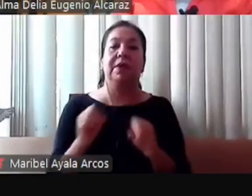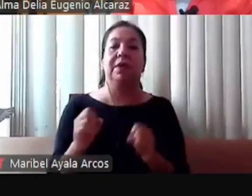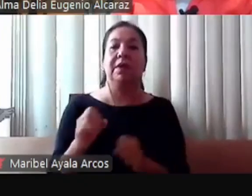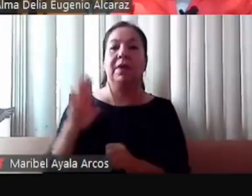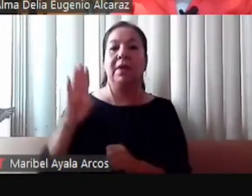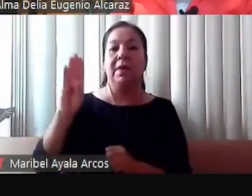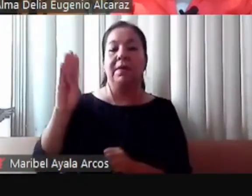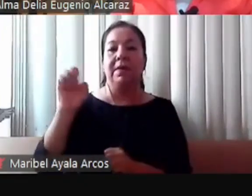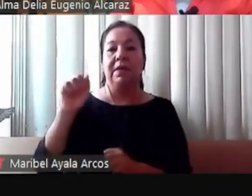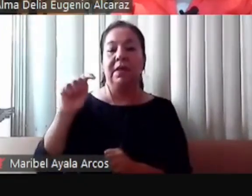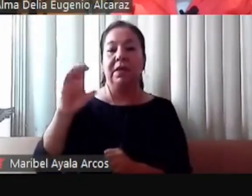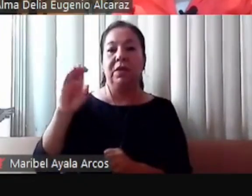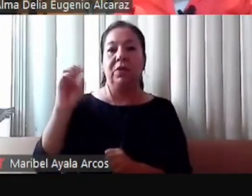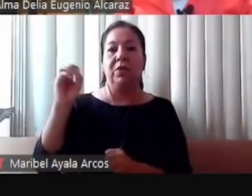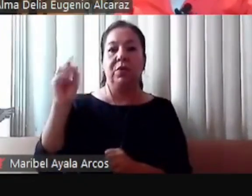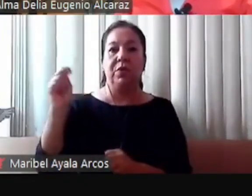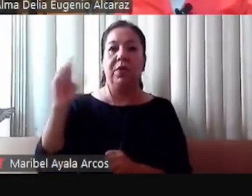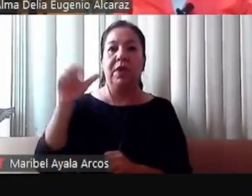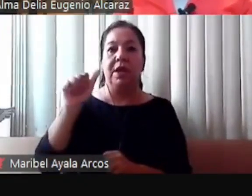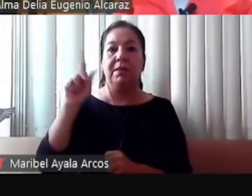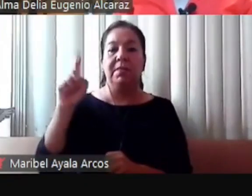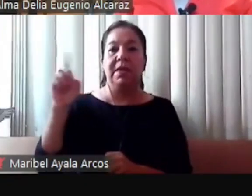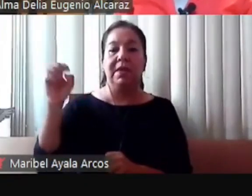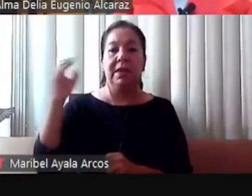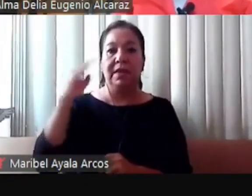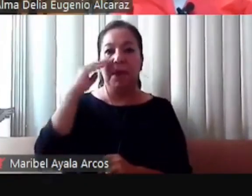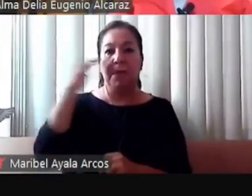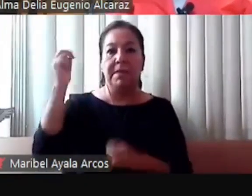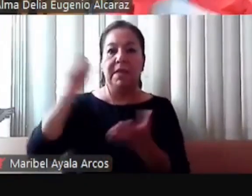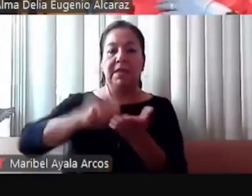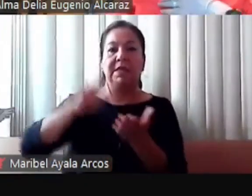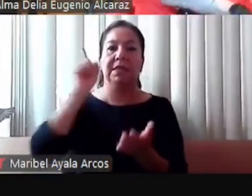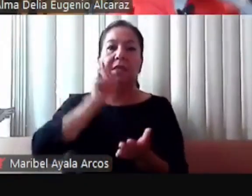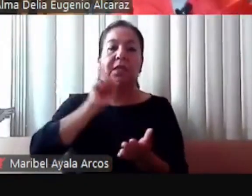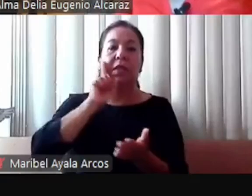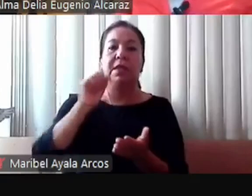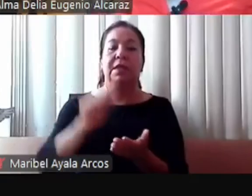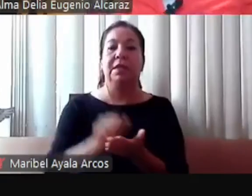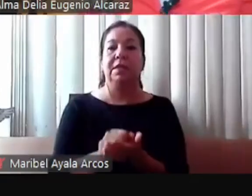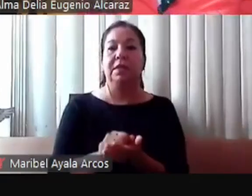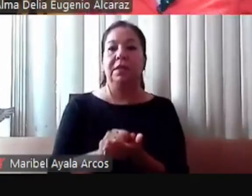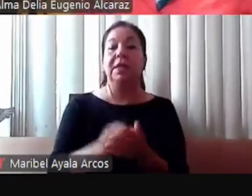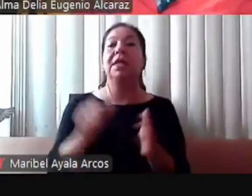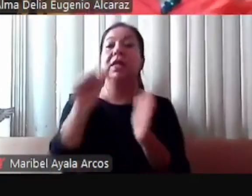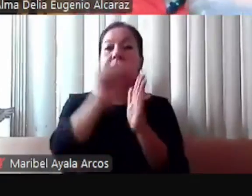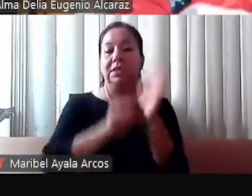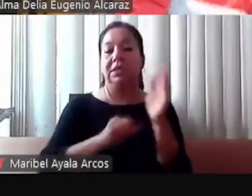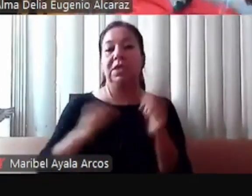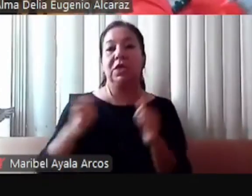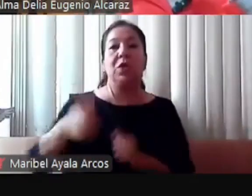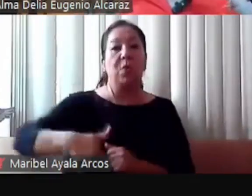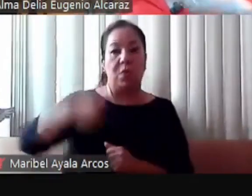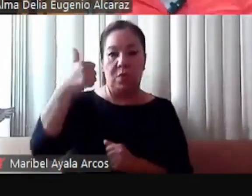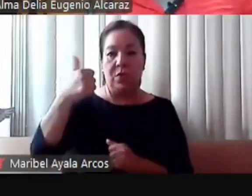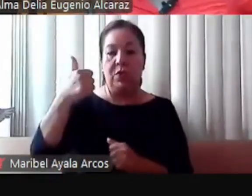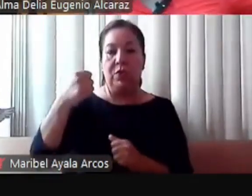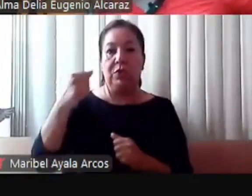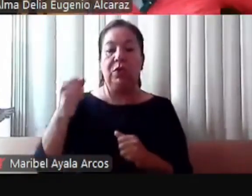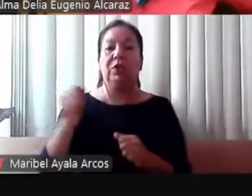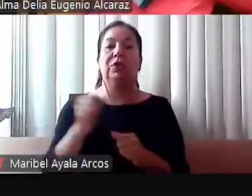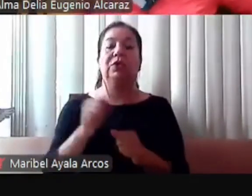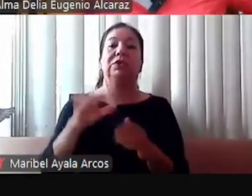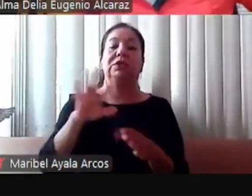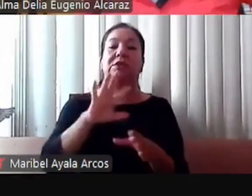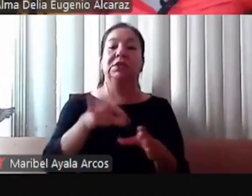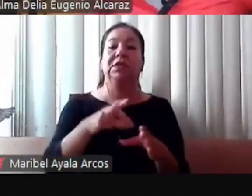las magistradas Almadelia Eugenio Alcaraz y la Rosa Delgado Brito, por lo que en términos del artículo 11, párrafo primero de la Ley Orgánica del Tribunal Electoral del